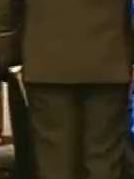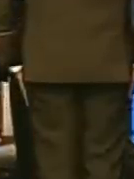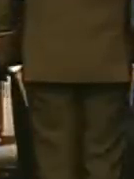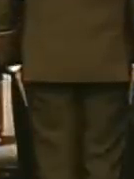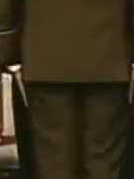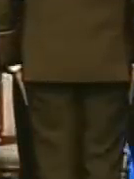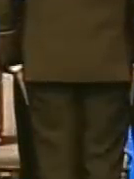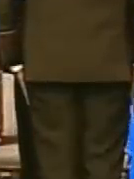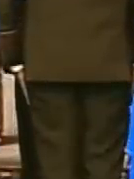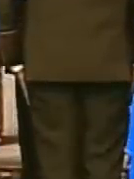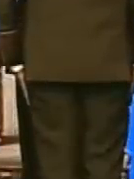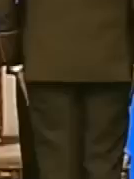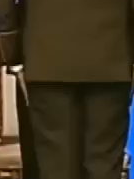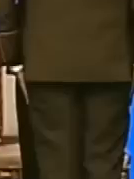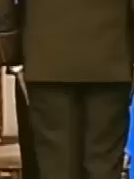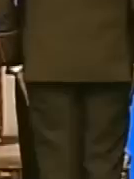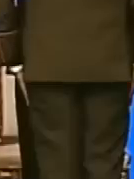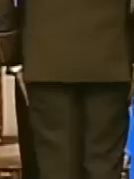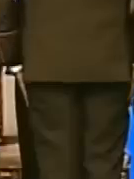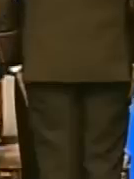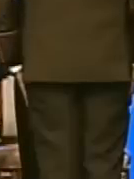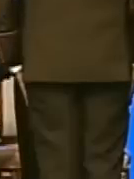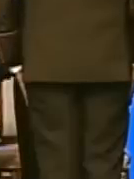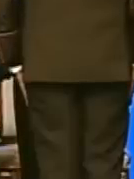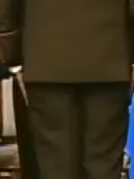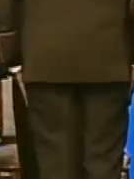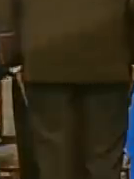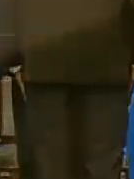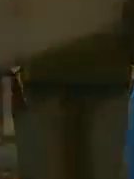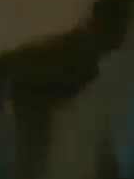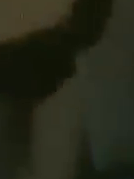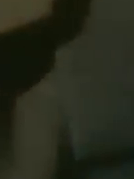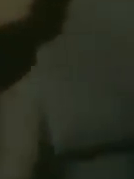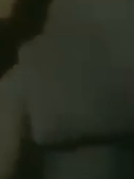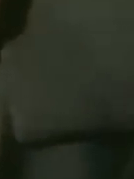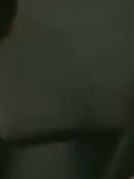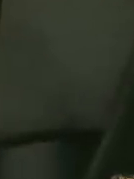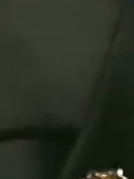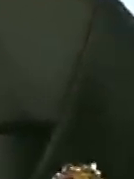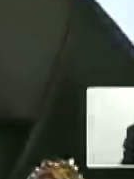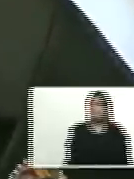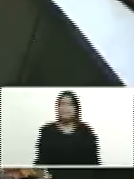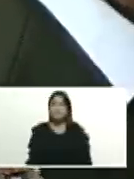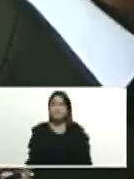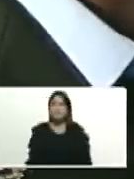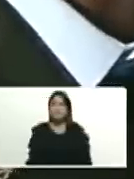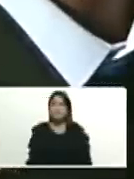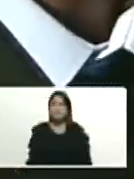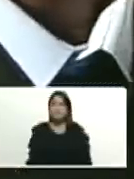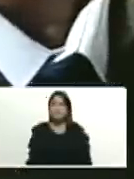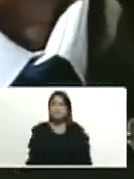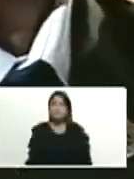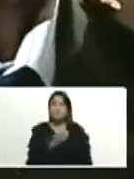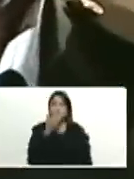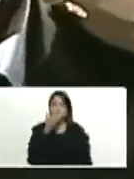Continúa la defensa del territorio venezolano por parte de la Fuerza Armada Nacional Bolivariana. Recientemente